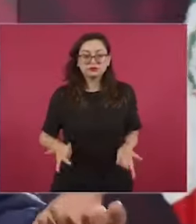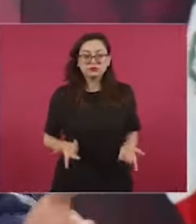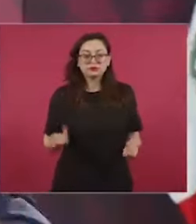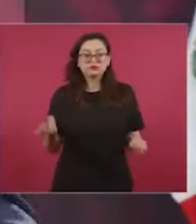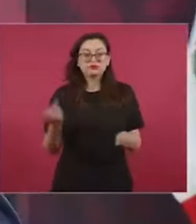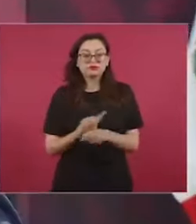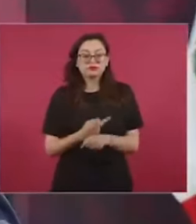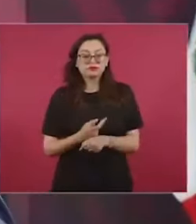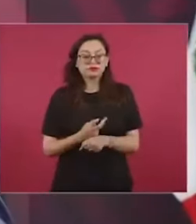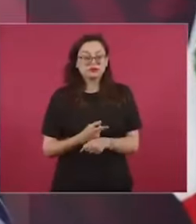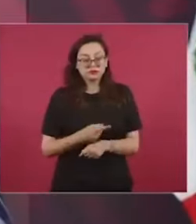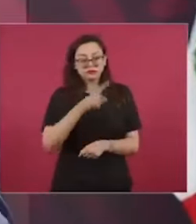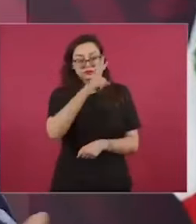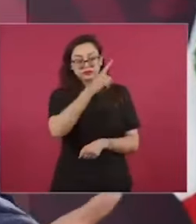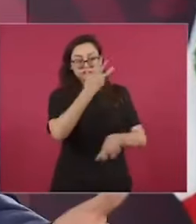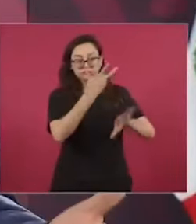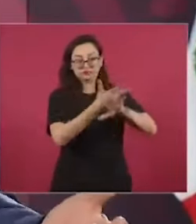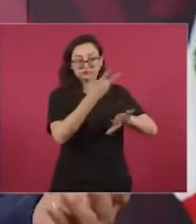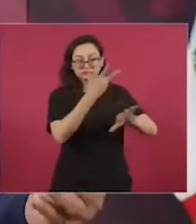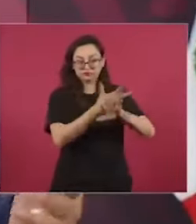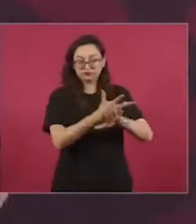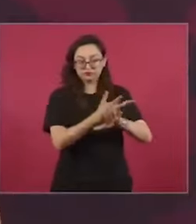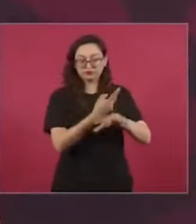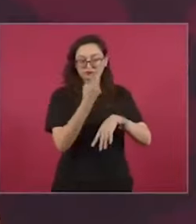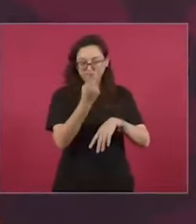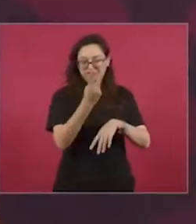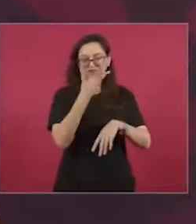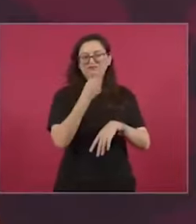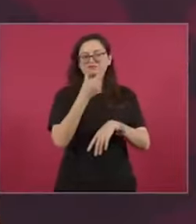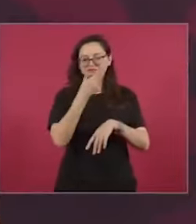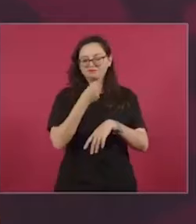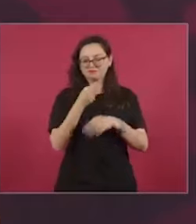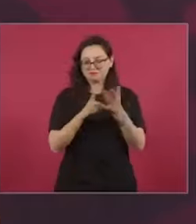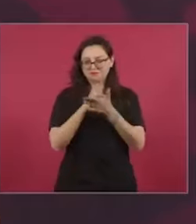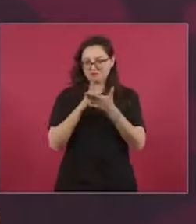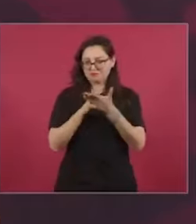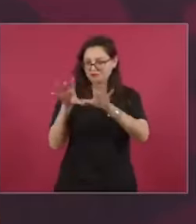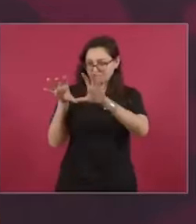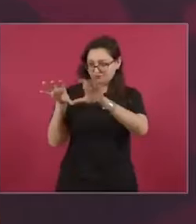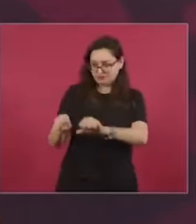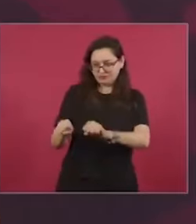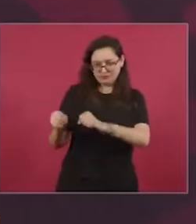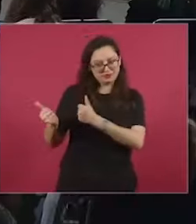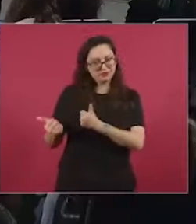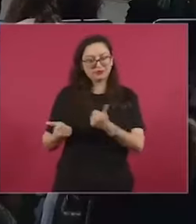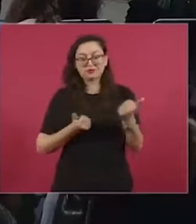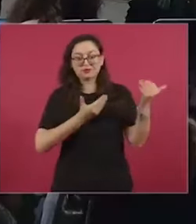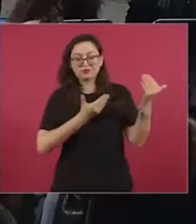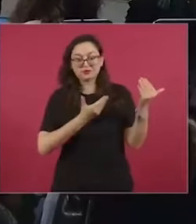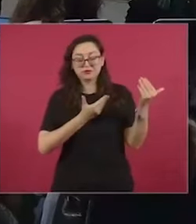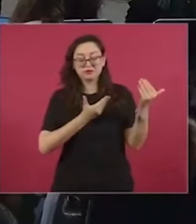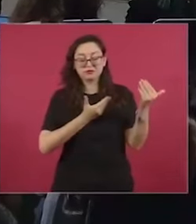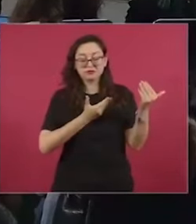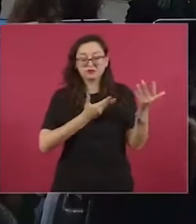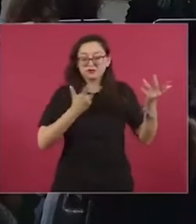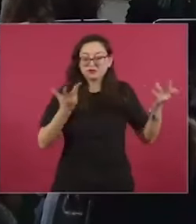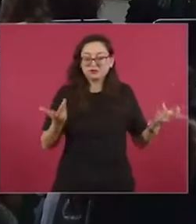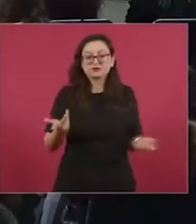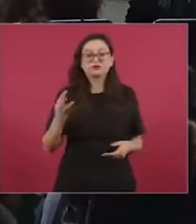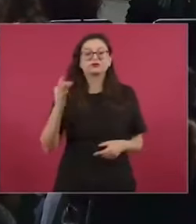va a seguir trabajando hasta el último día, porque el lunes, señores, el lunes, no sabemos si realmente el lunes o